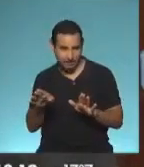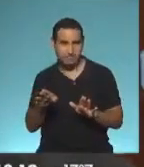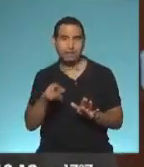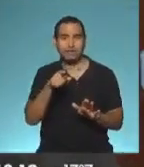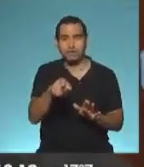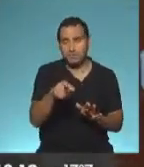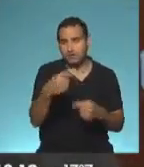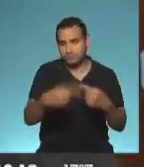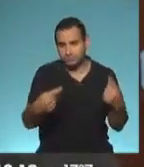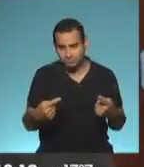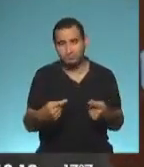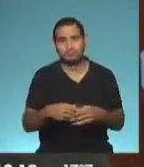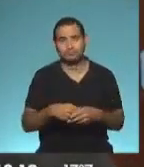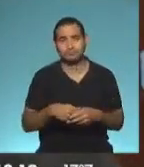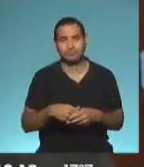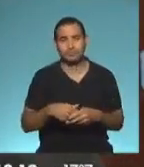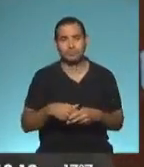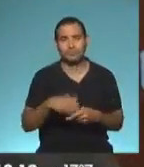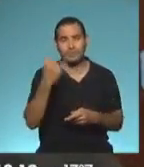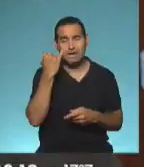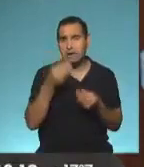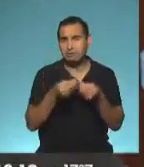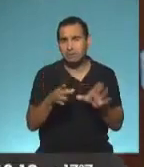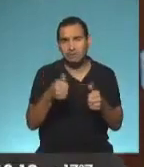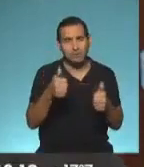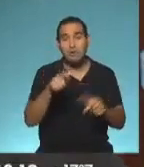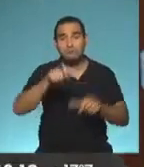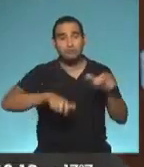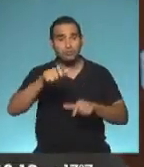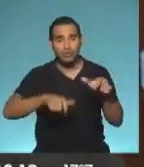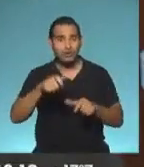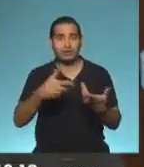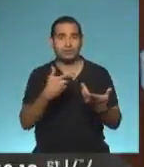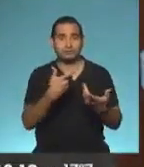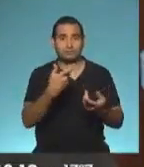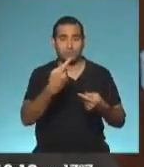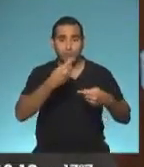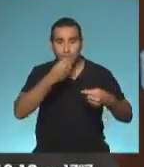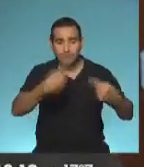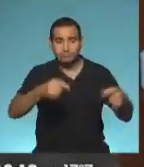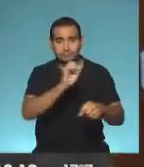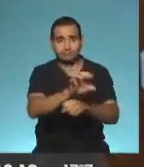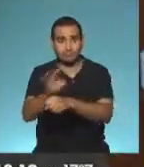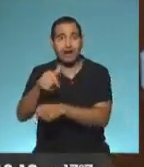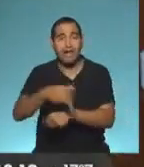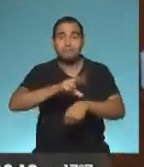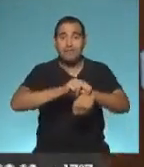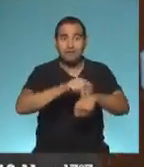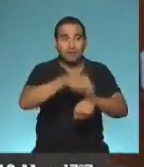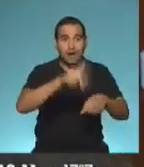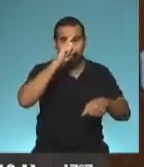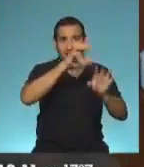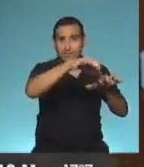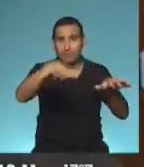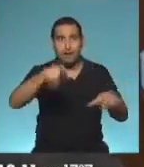transporte especial y gente muchos empezamos la verdad que con toda la gente que se dedica al delivery los médicos acá tenemos varios hospitales y los